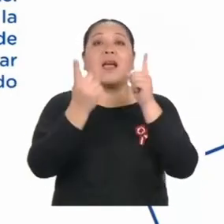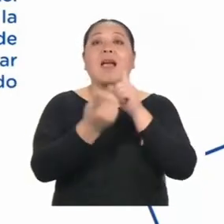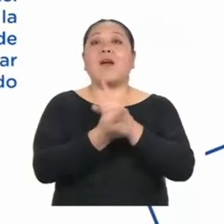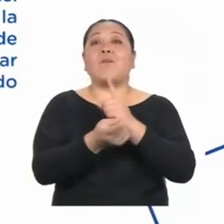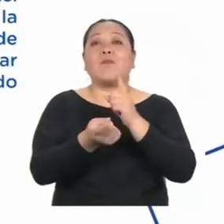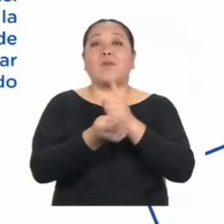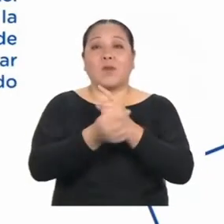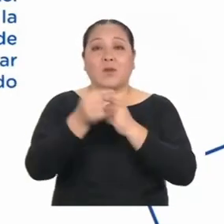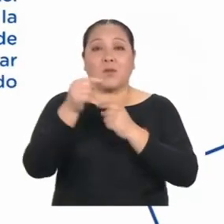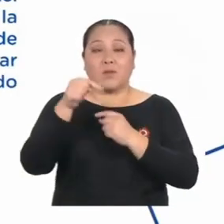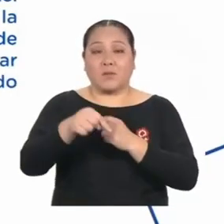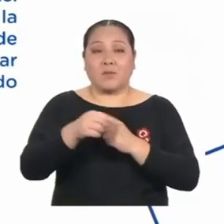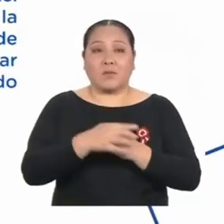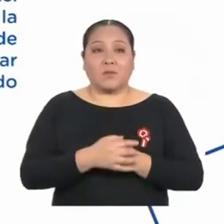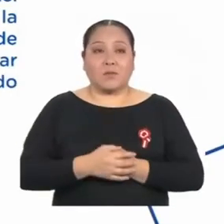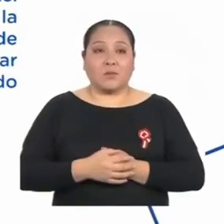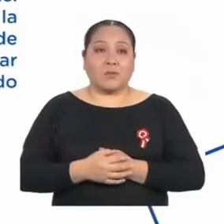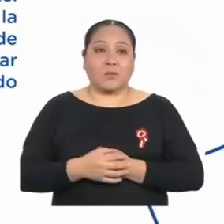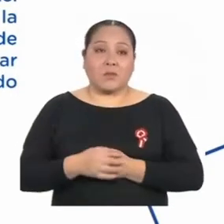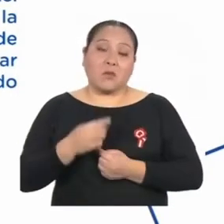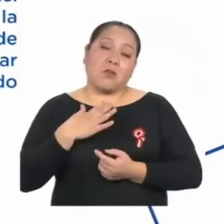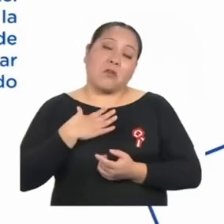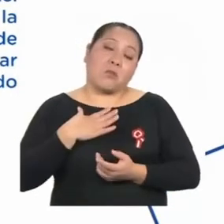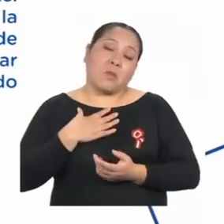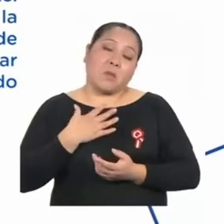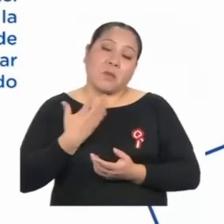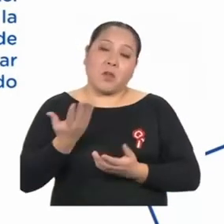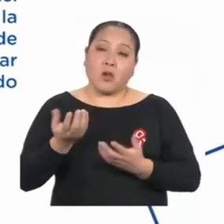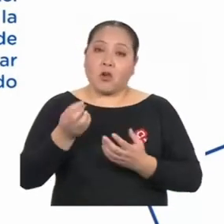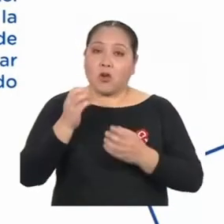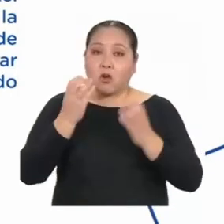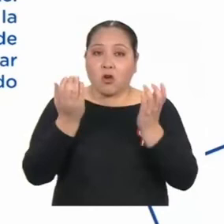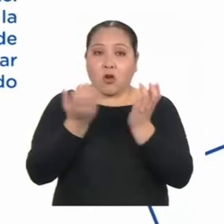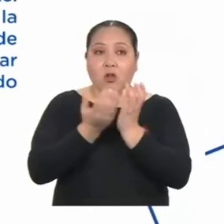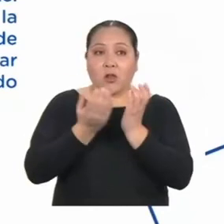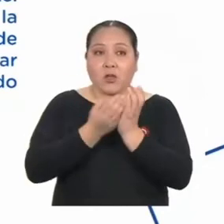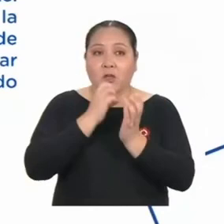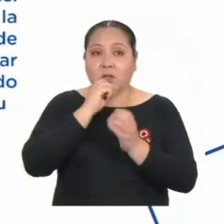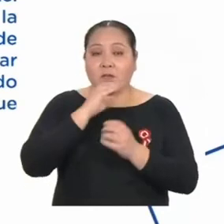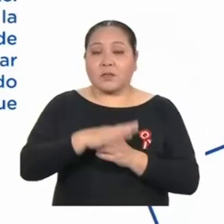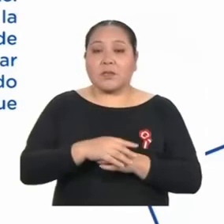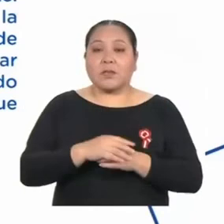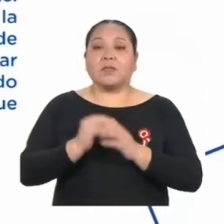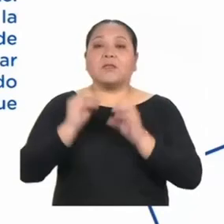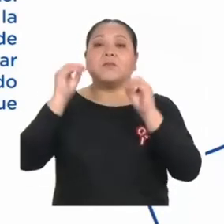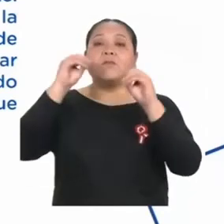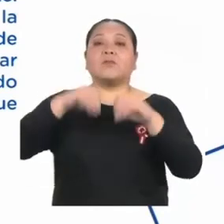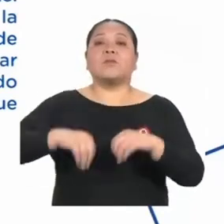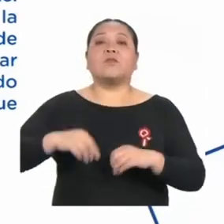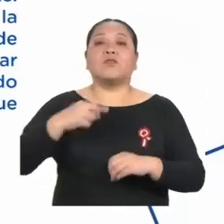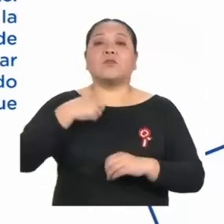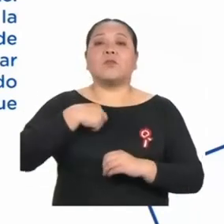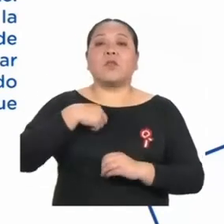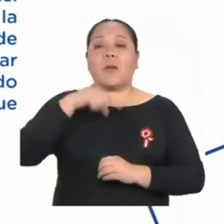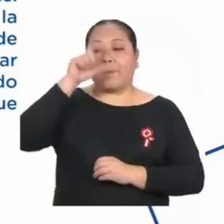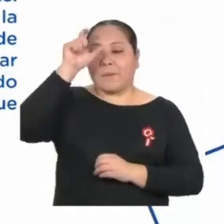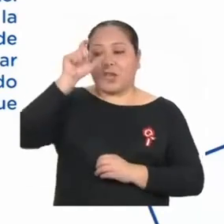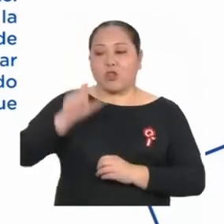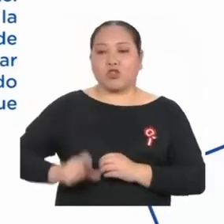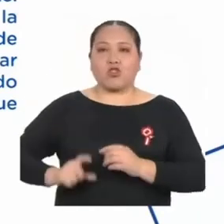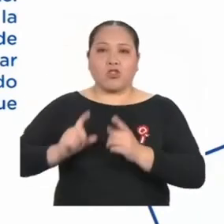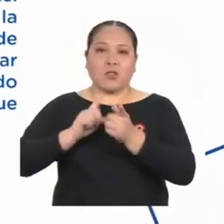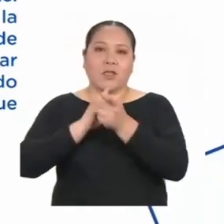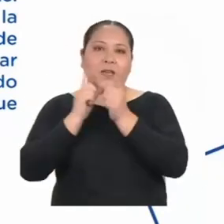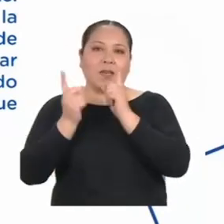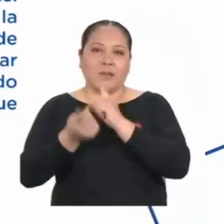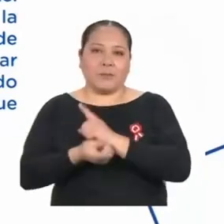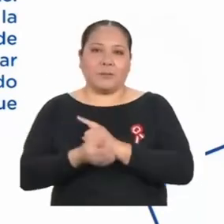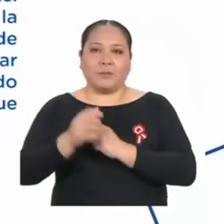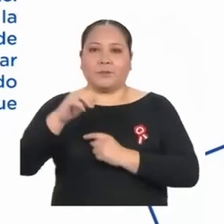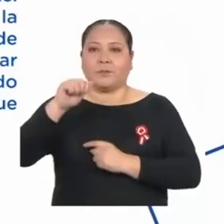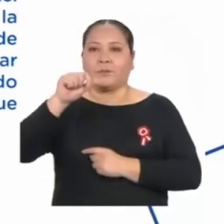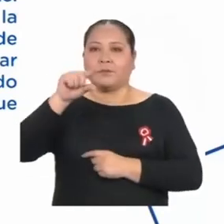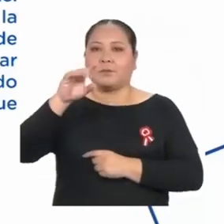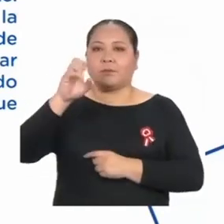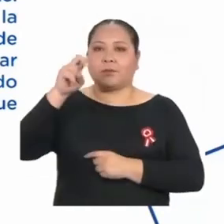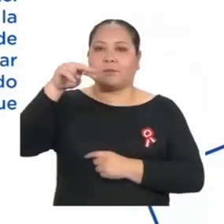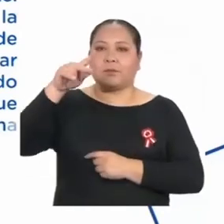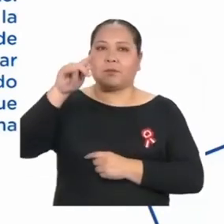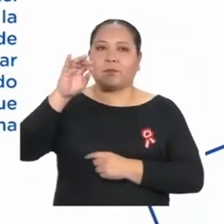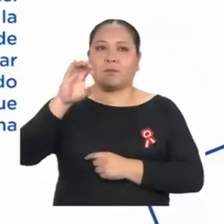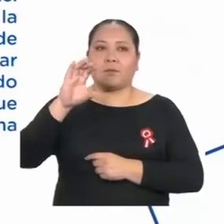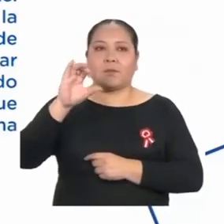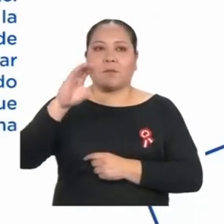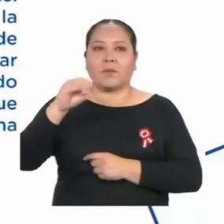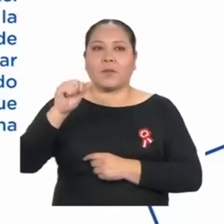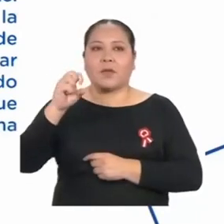vivir. O como decimos en mi colegio, ser un agente de cambio. Fue esto lo que me hizo decidir al final por la